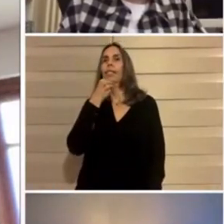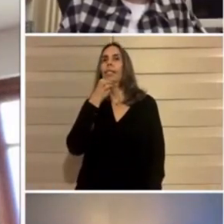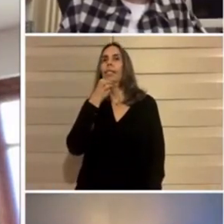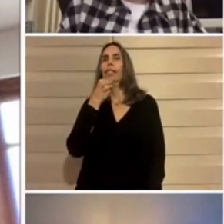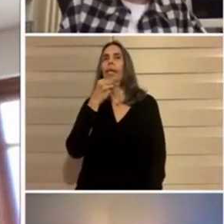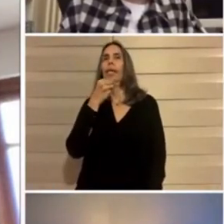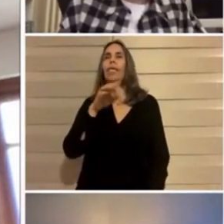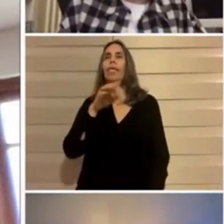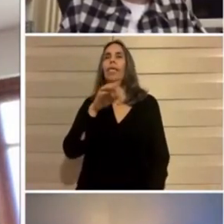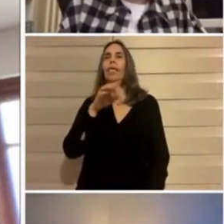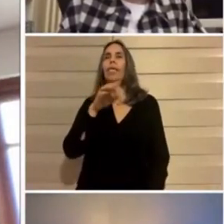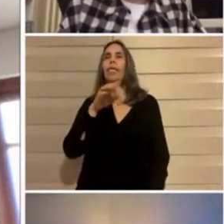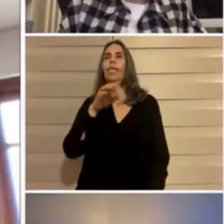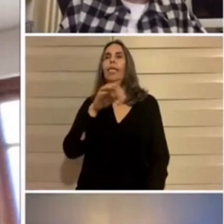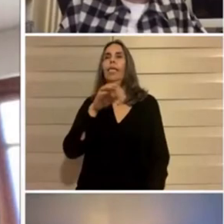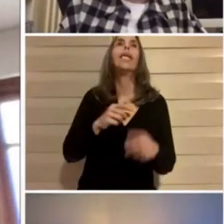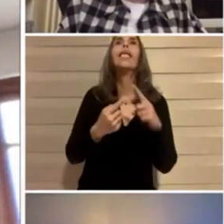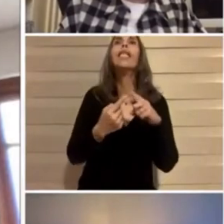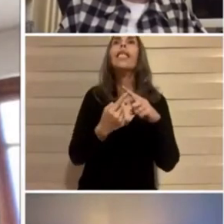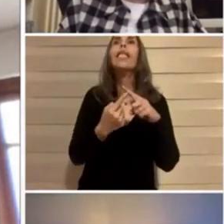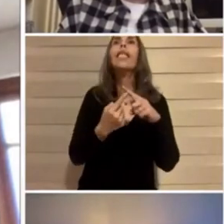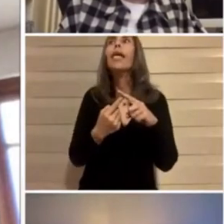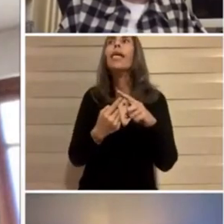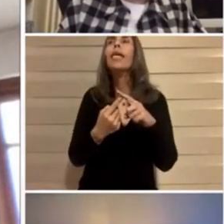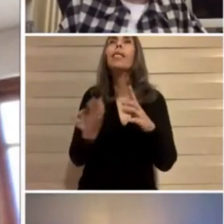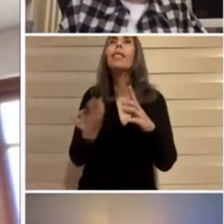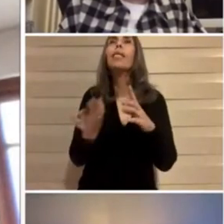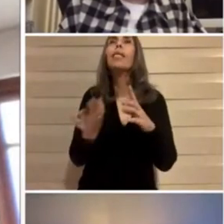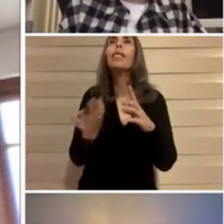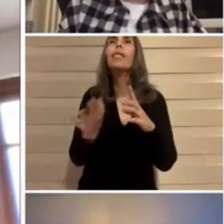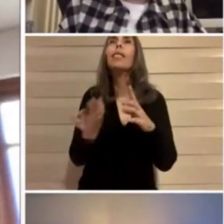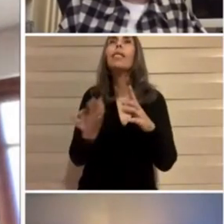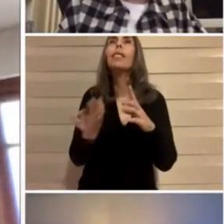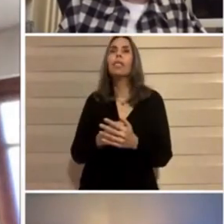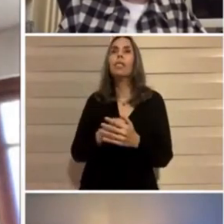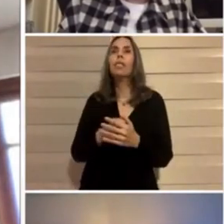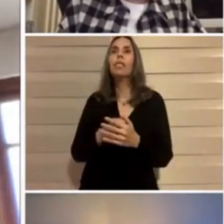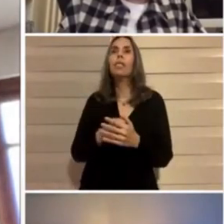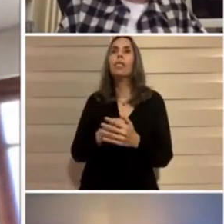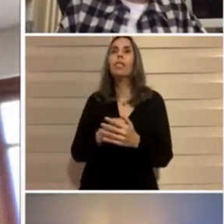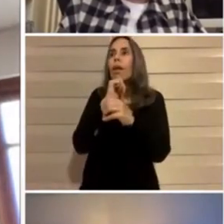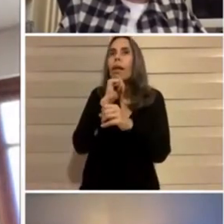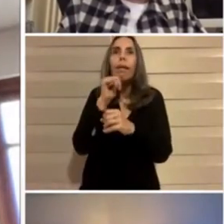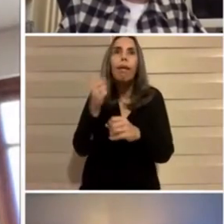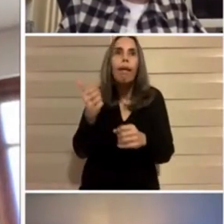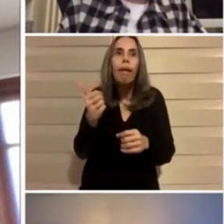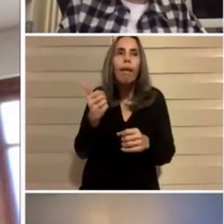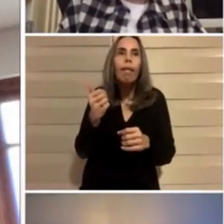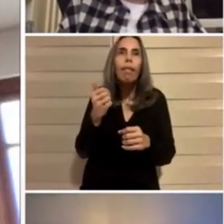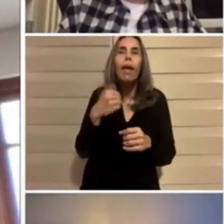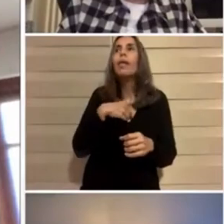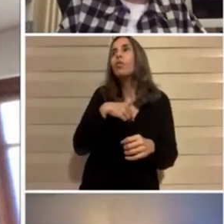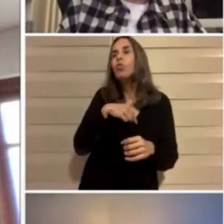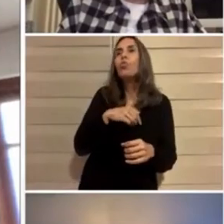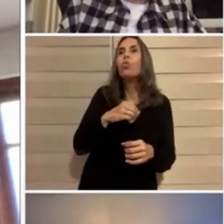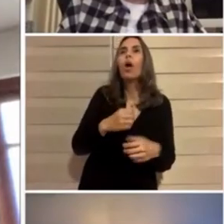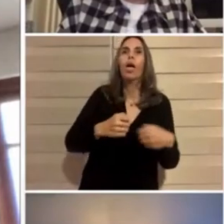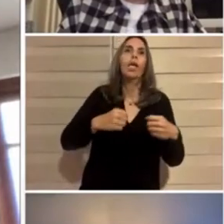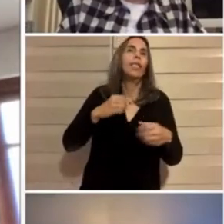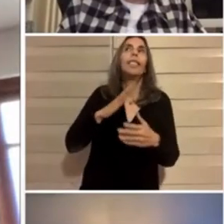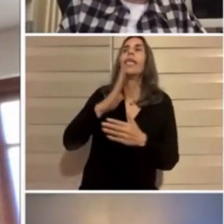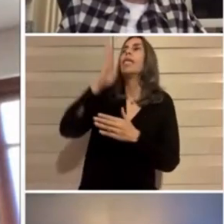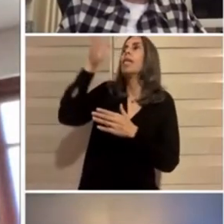casa, tenías que, quién sabe cómo le hacías, tenías que quedarte en la escuela, tenías que buscar libros con mucha